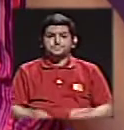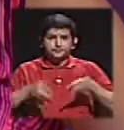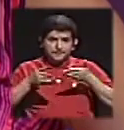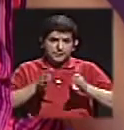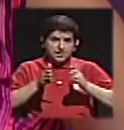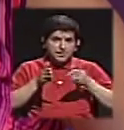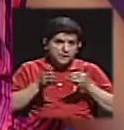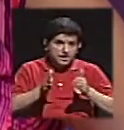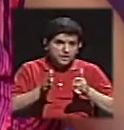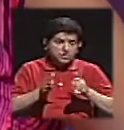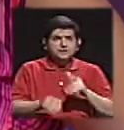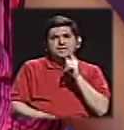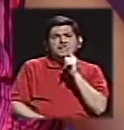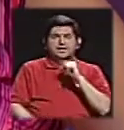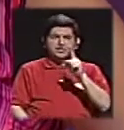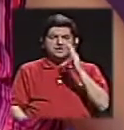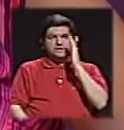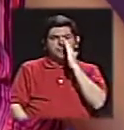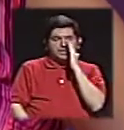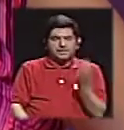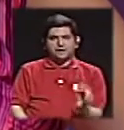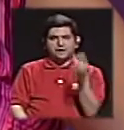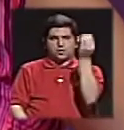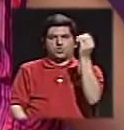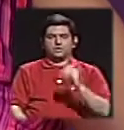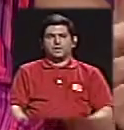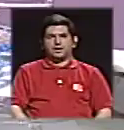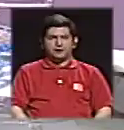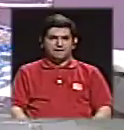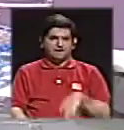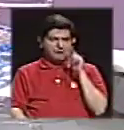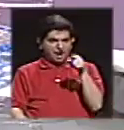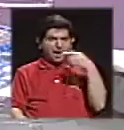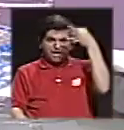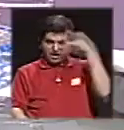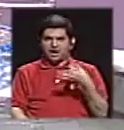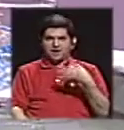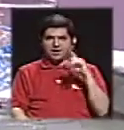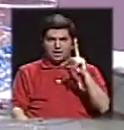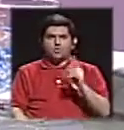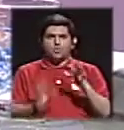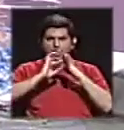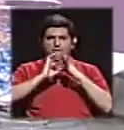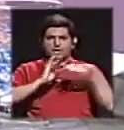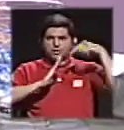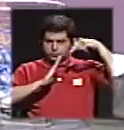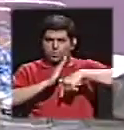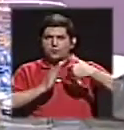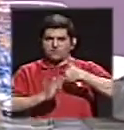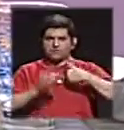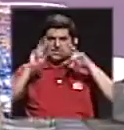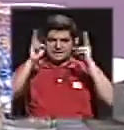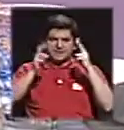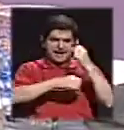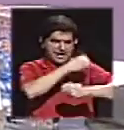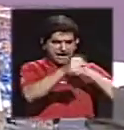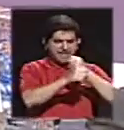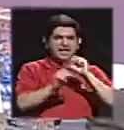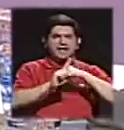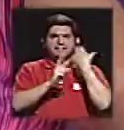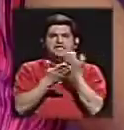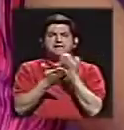hijos de o hijas de madres adolescentes. Claro. Ahí hay, creo yo, una estrecha relación entre el tema de edad y